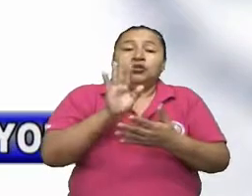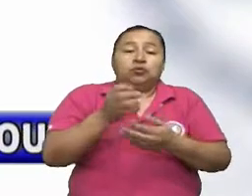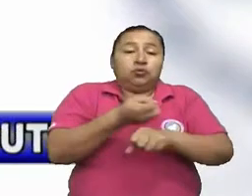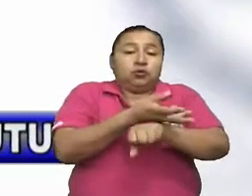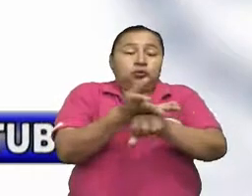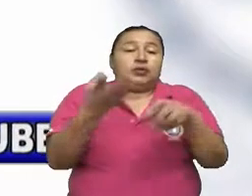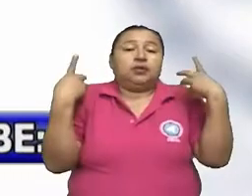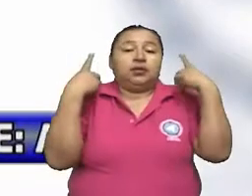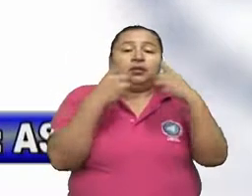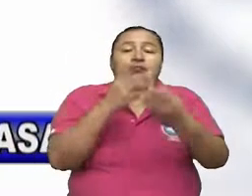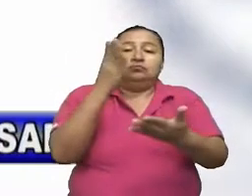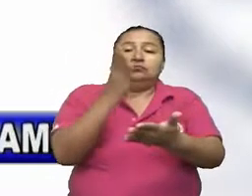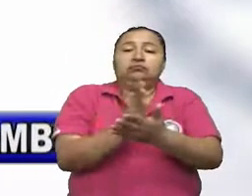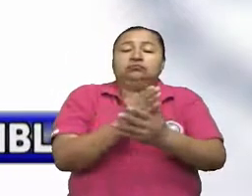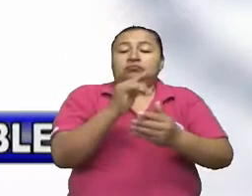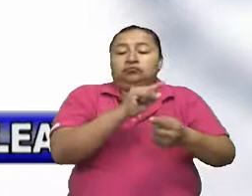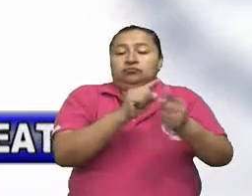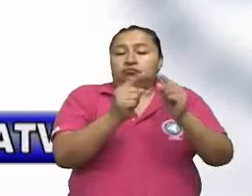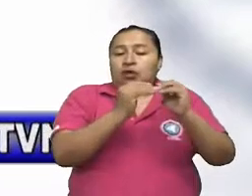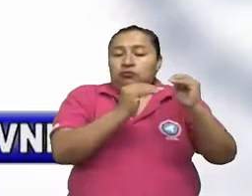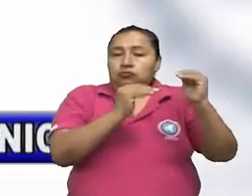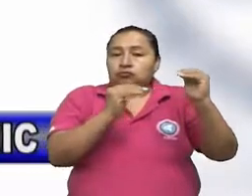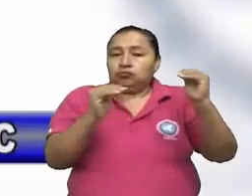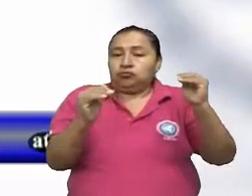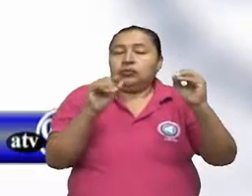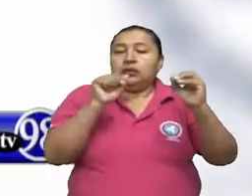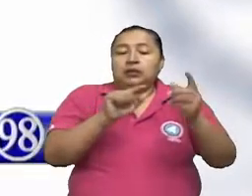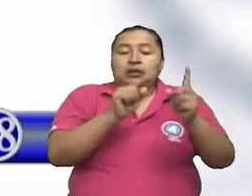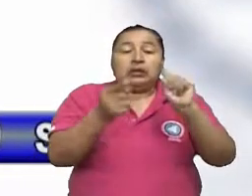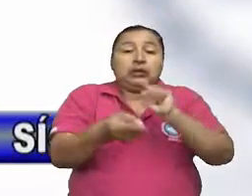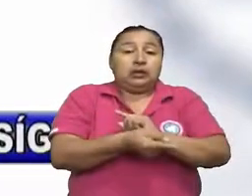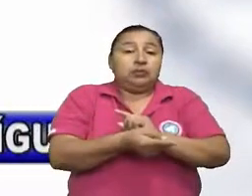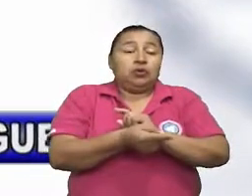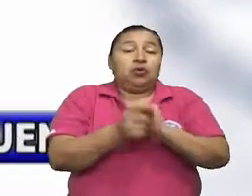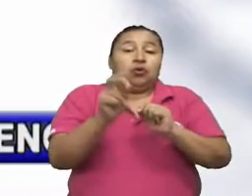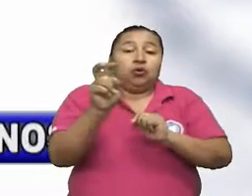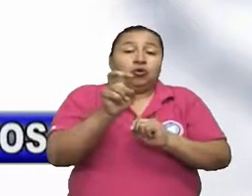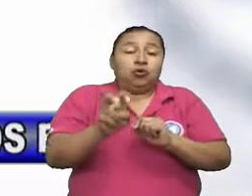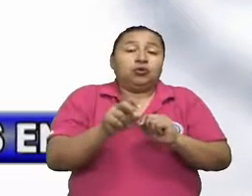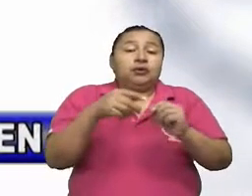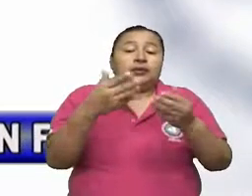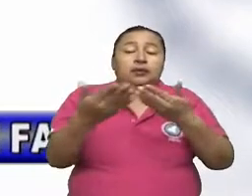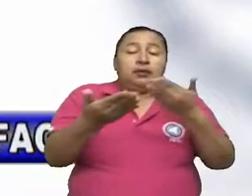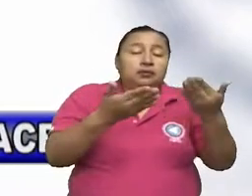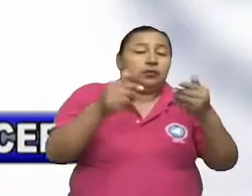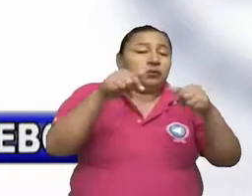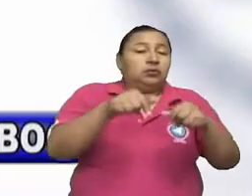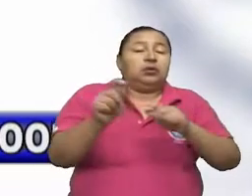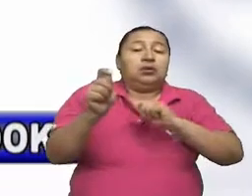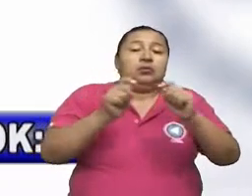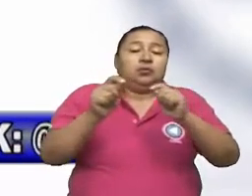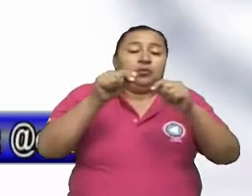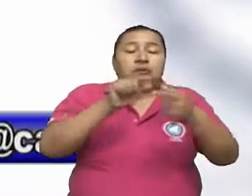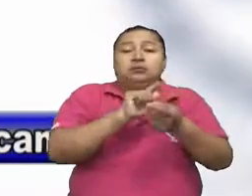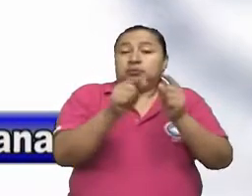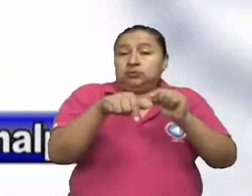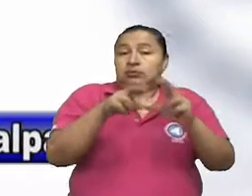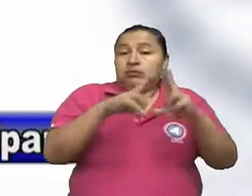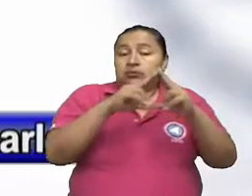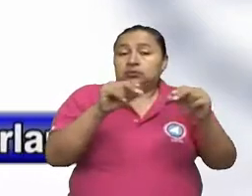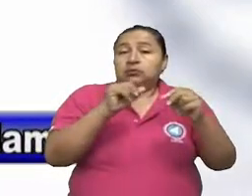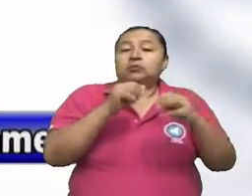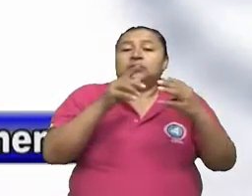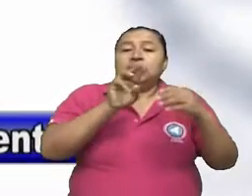directivo decidió establecer la tasa de deslizamiento del tipo de cambio de Córdoba con respecto al dólar de los Estados Unidos de América